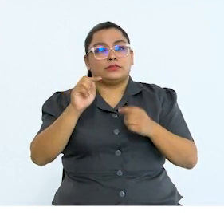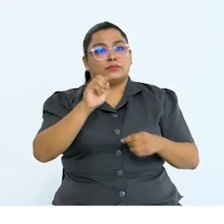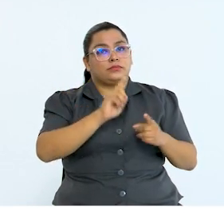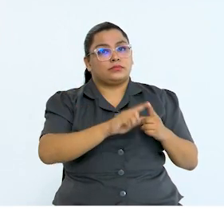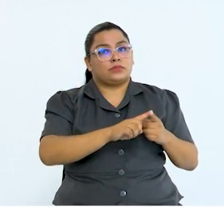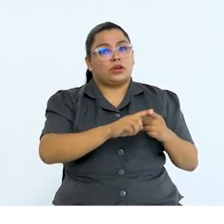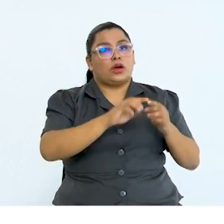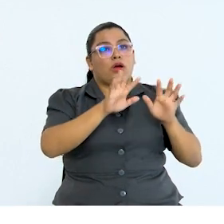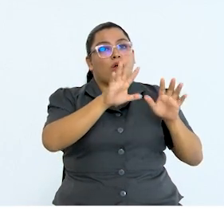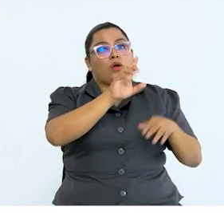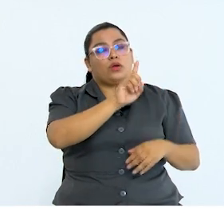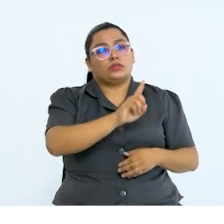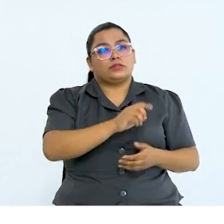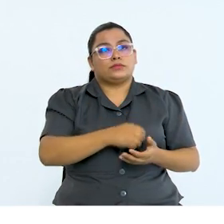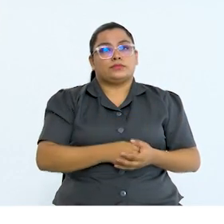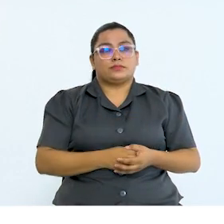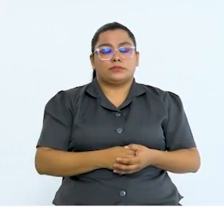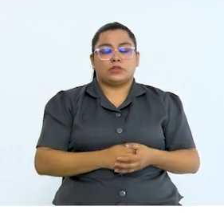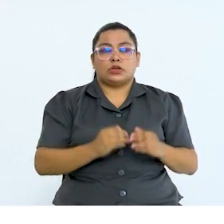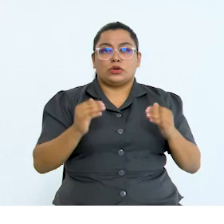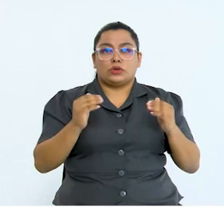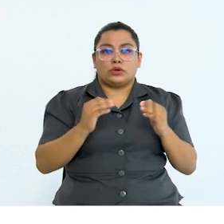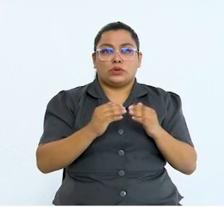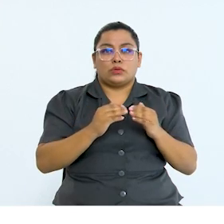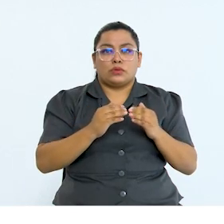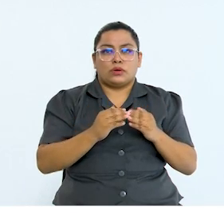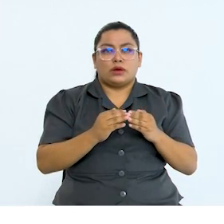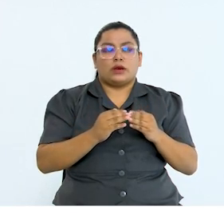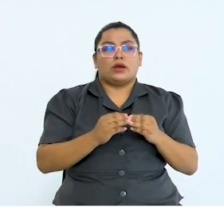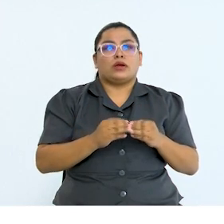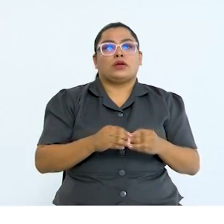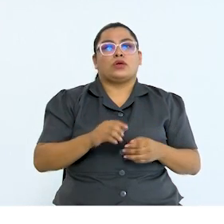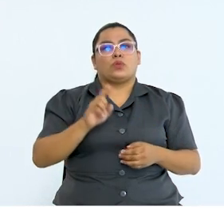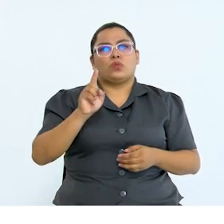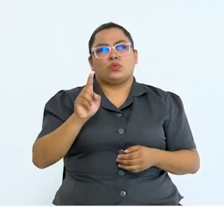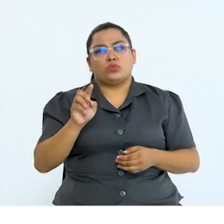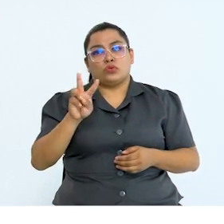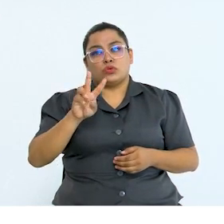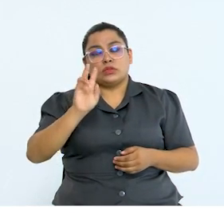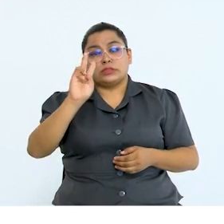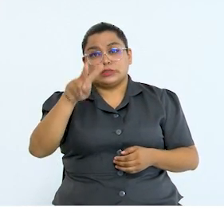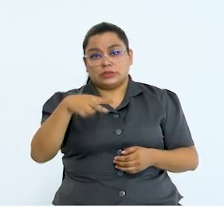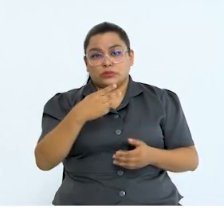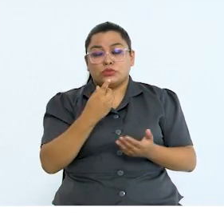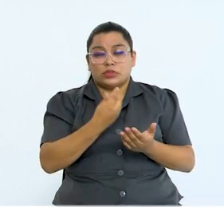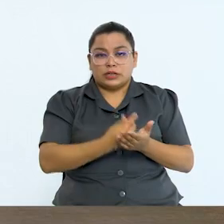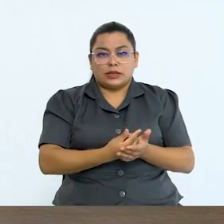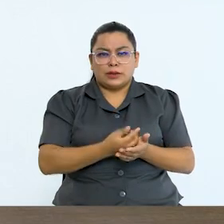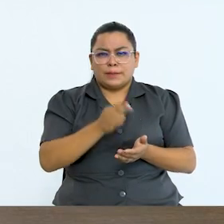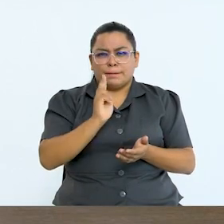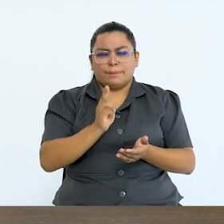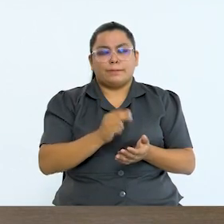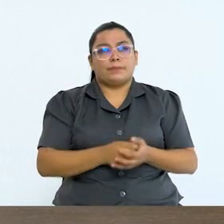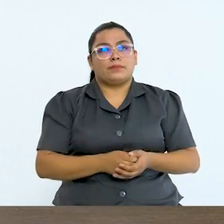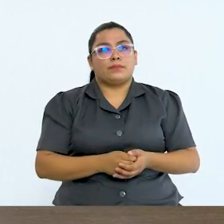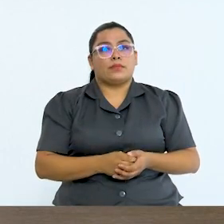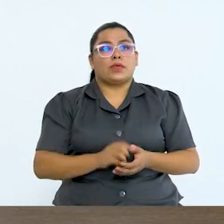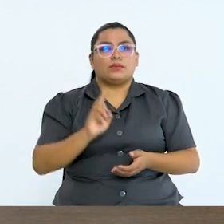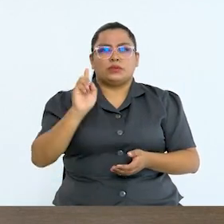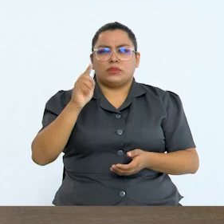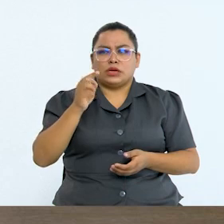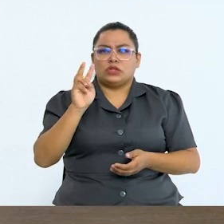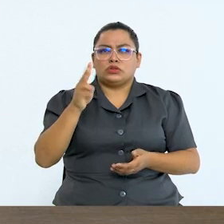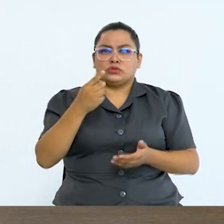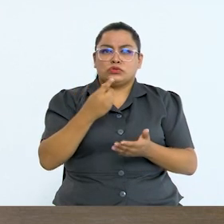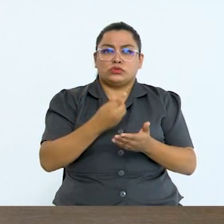11. También tenemos los tomos 1 y 2 para segundo grado. En el caso de primer y segundo grado